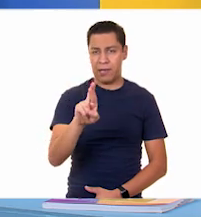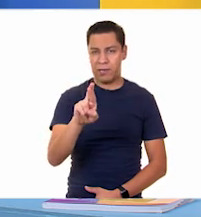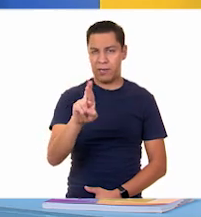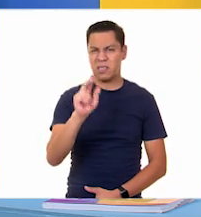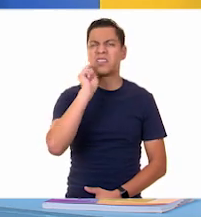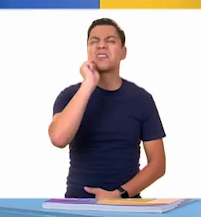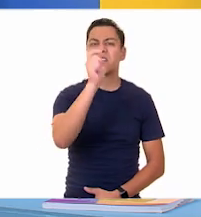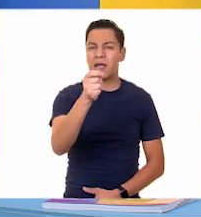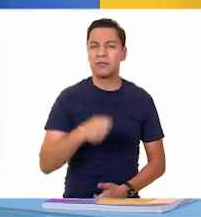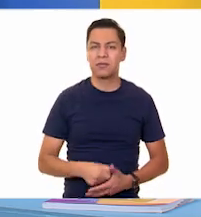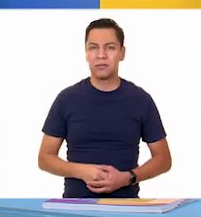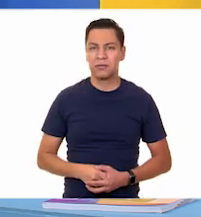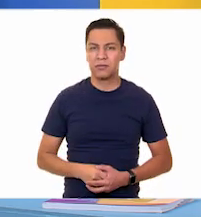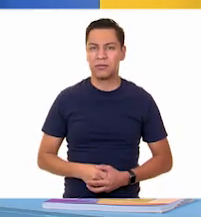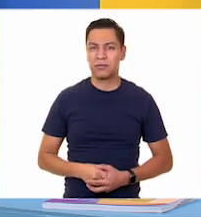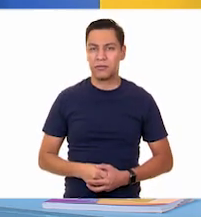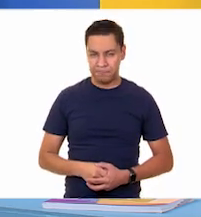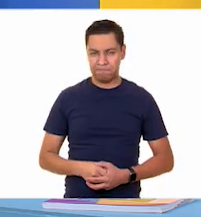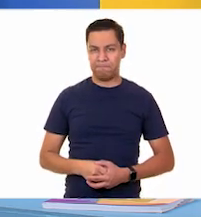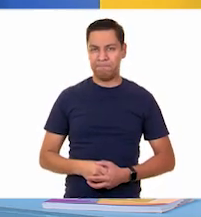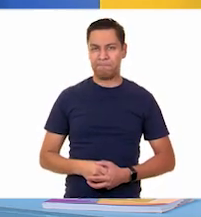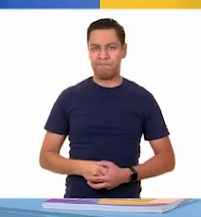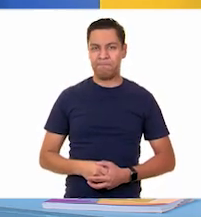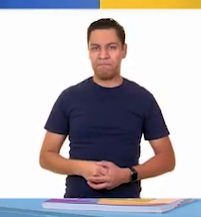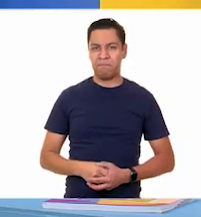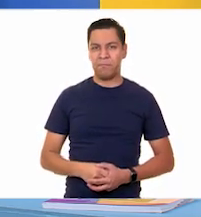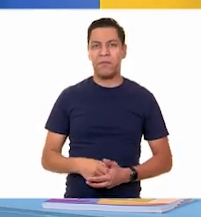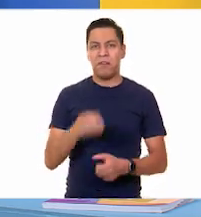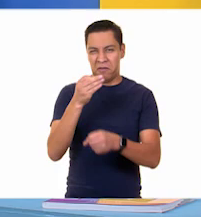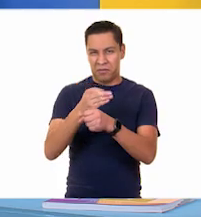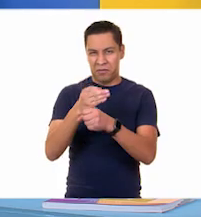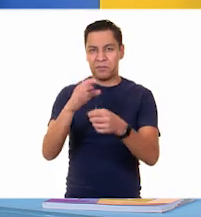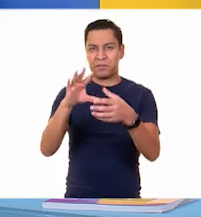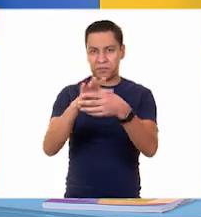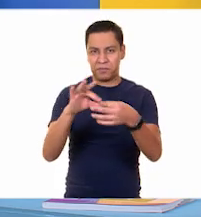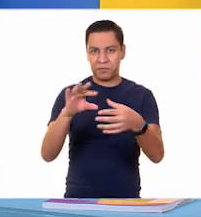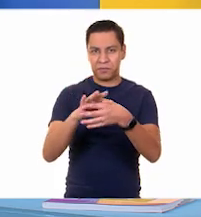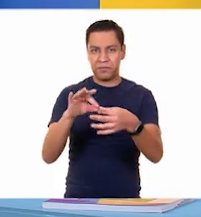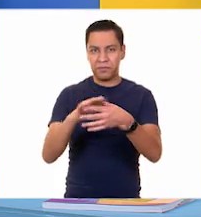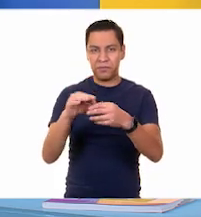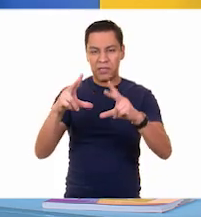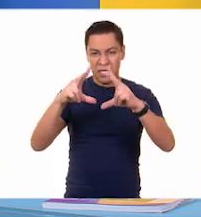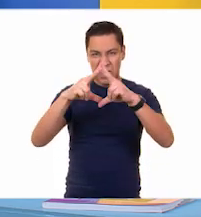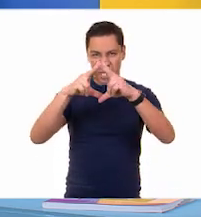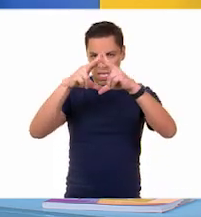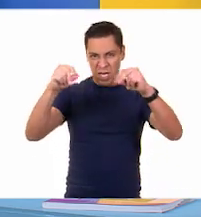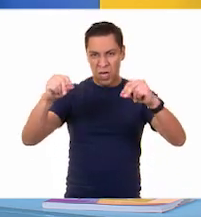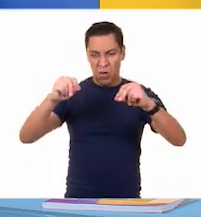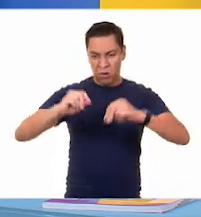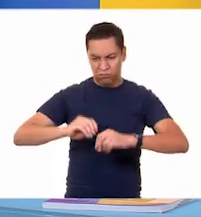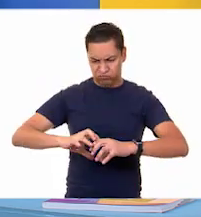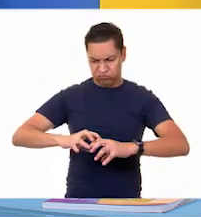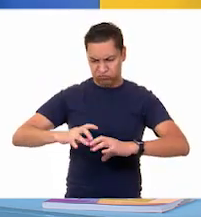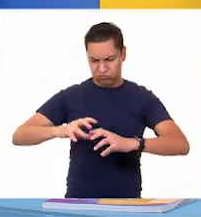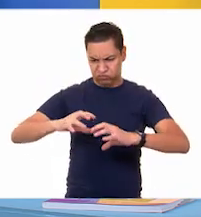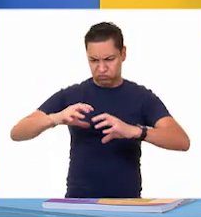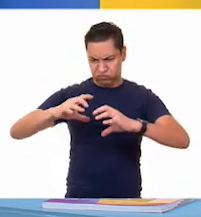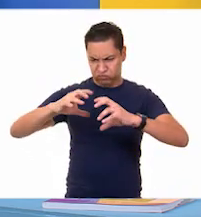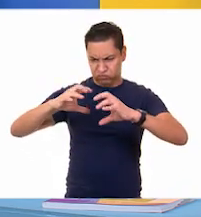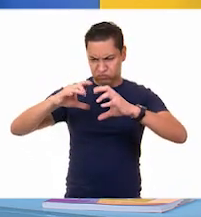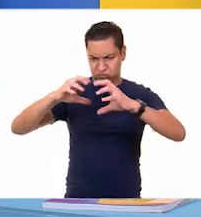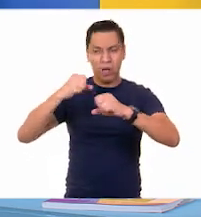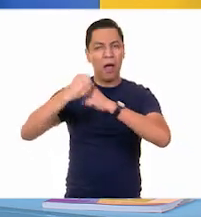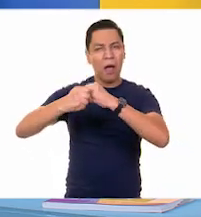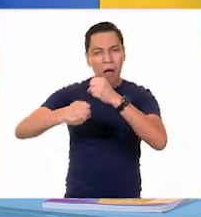y listas? Los glaciares son masas enormes de hielo que se forman a lo largo de muchos años